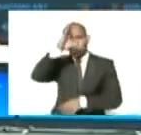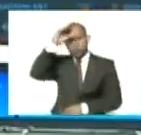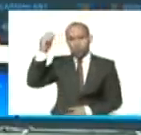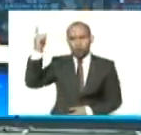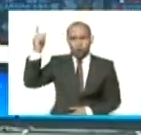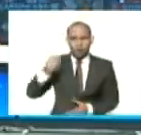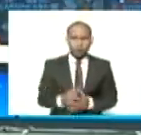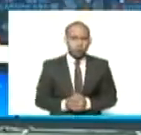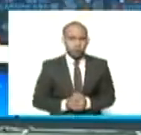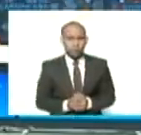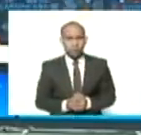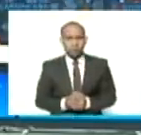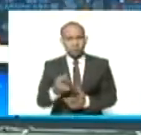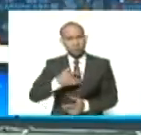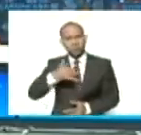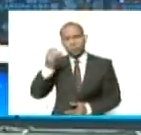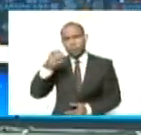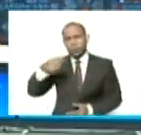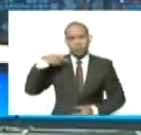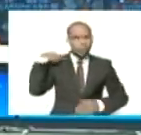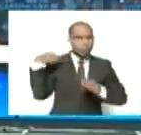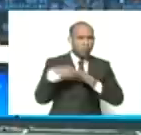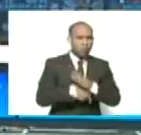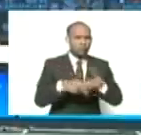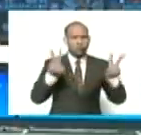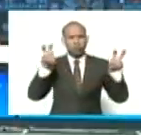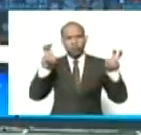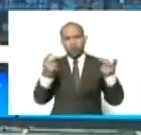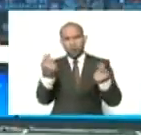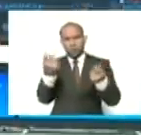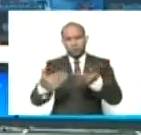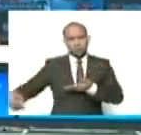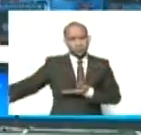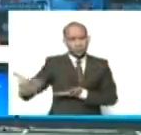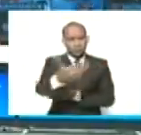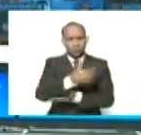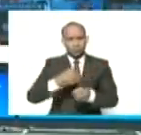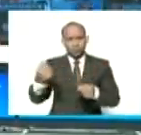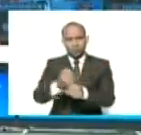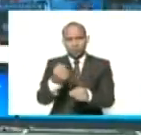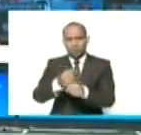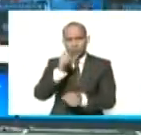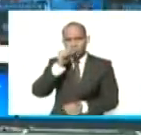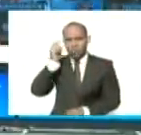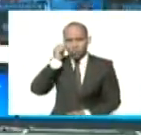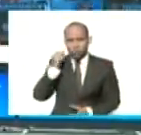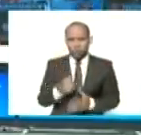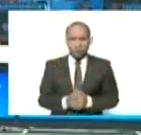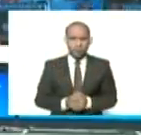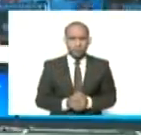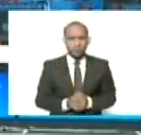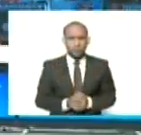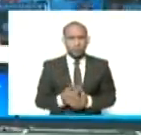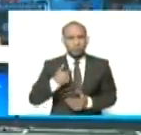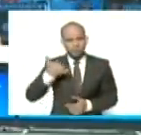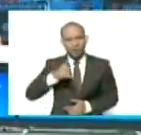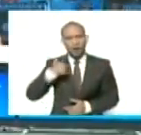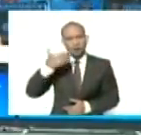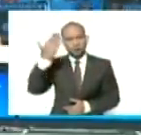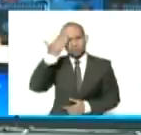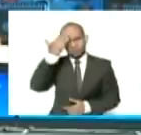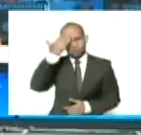la herida más dolorosa y profunda, el tema de los ingresos reales de la clase obrera y de los trabajadores, y tengo conciencia de